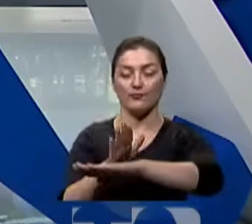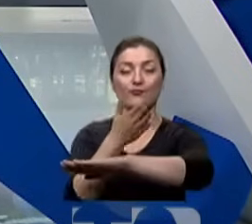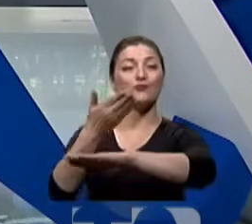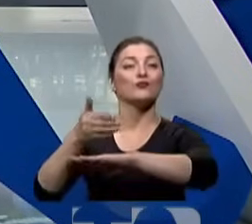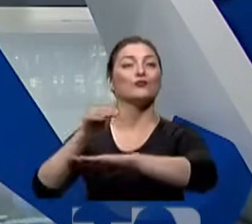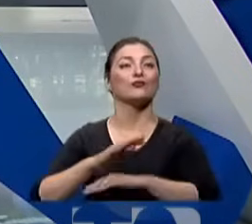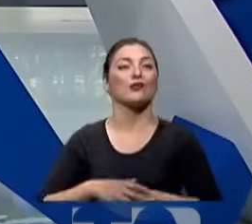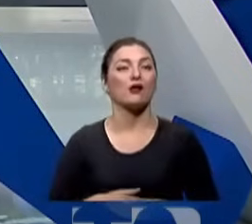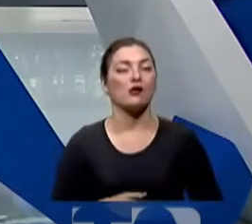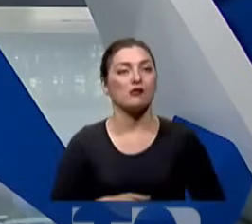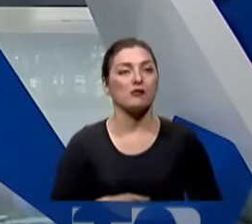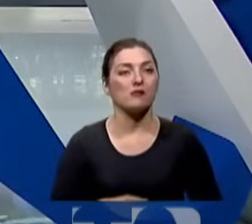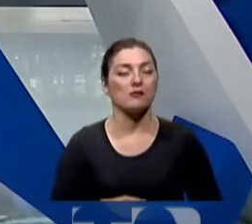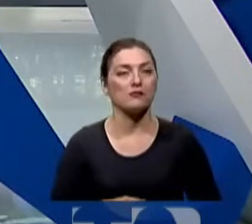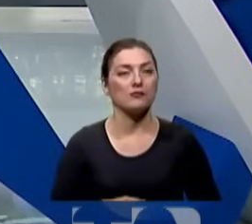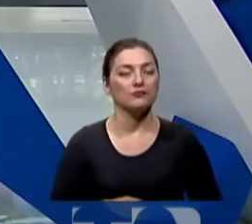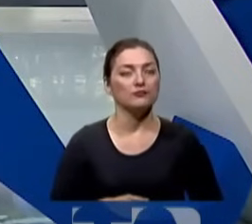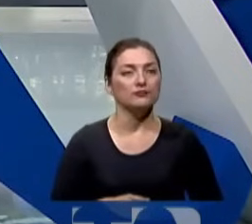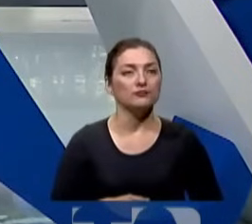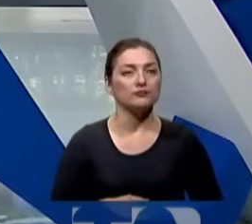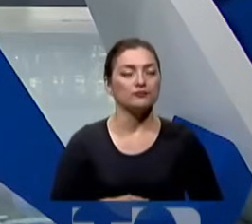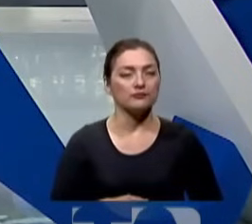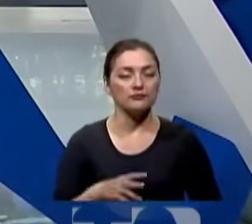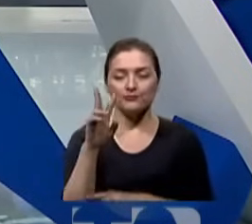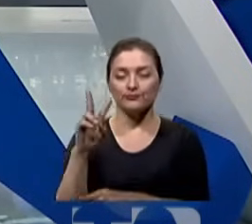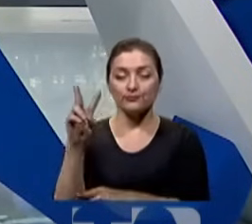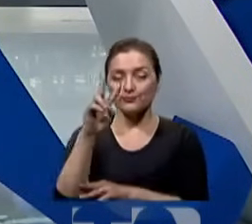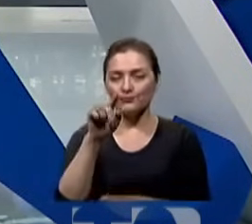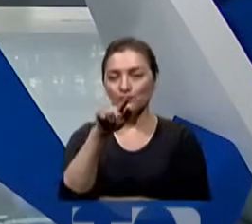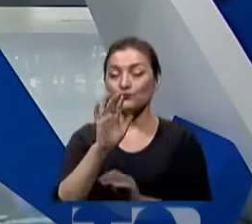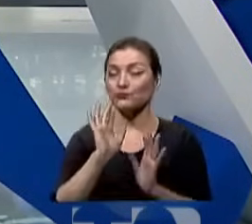quieren terminar. Vamos con música. Es viernes. Y estoy segura que ustedes son fans de Freddy.